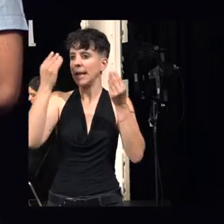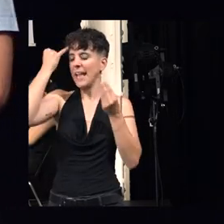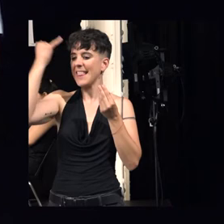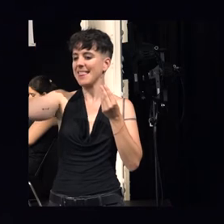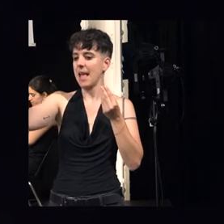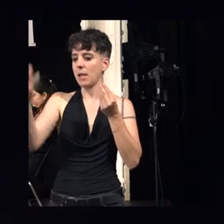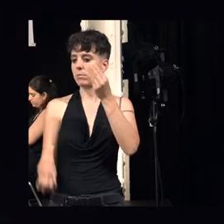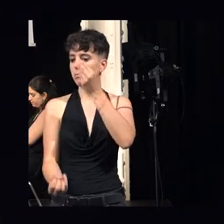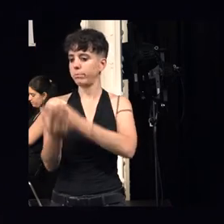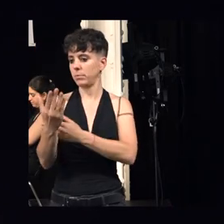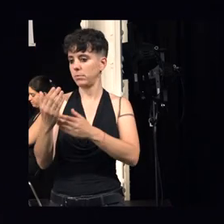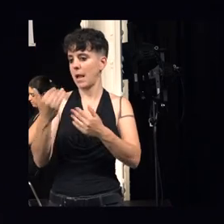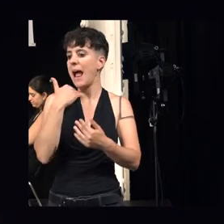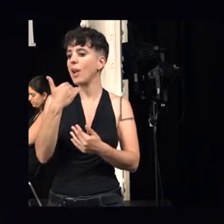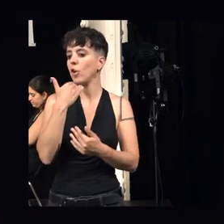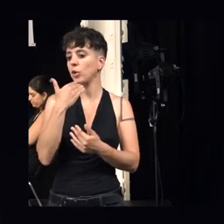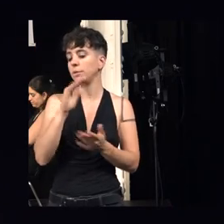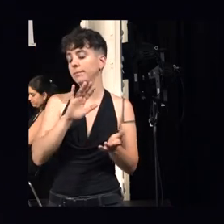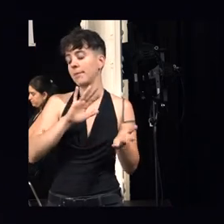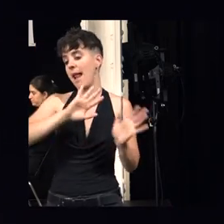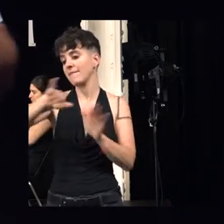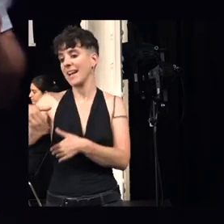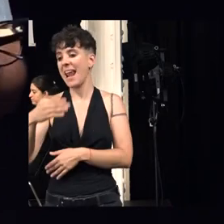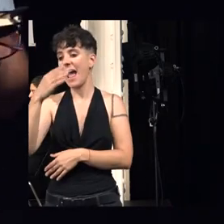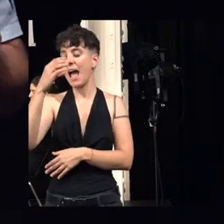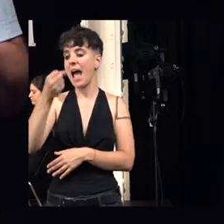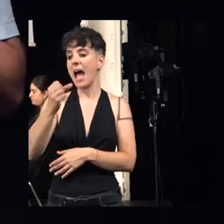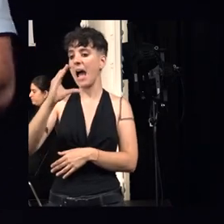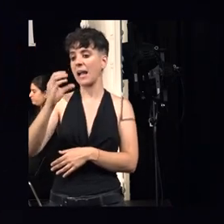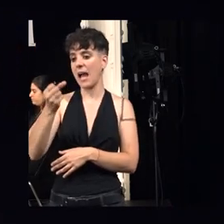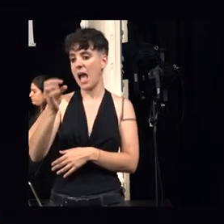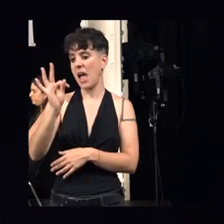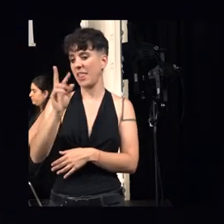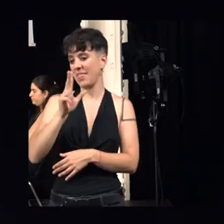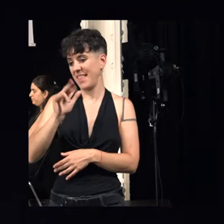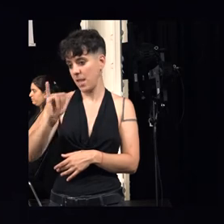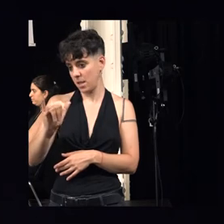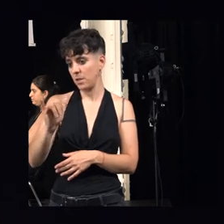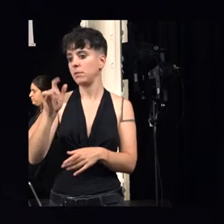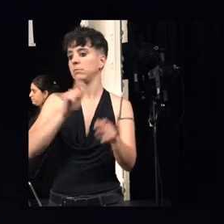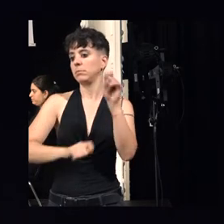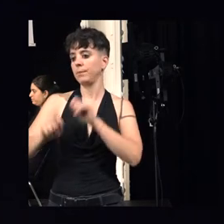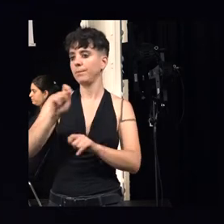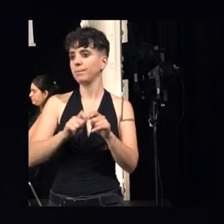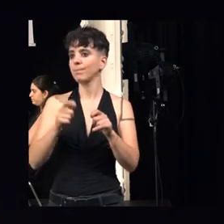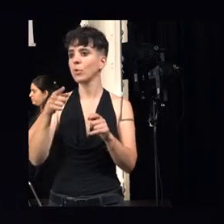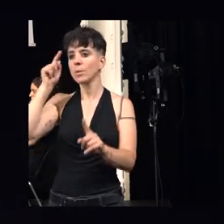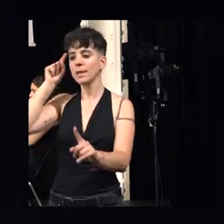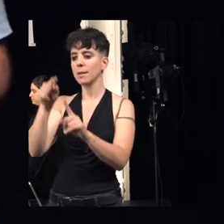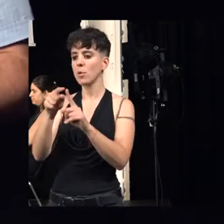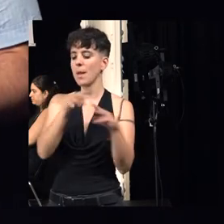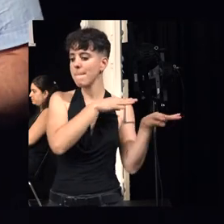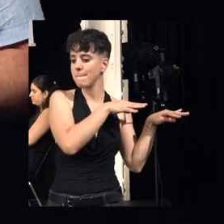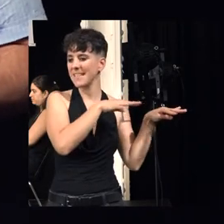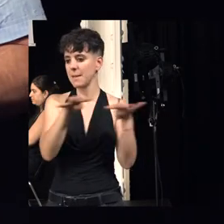en ACATI. ACATI se convirtió en la posibilidad de visibilizar. Inicialmente no tenía más